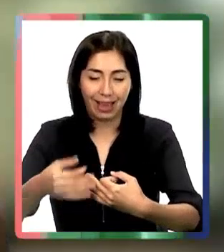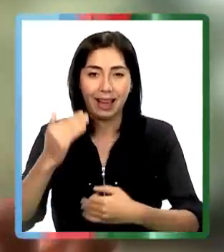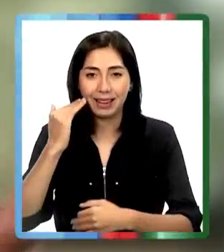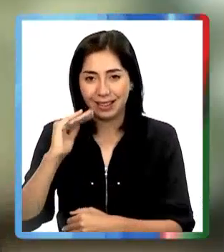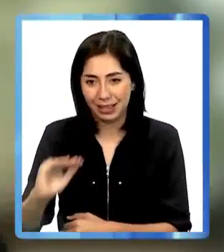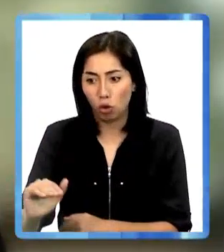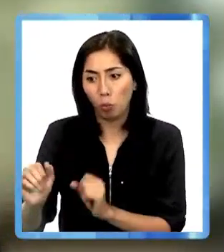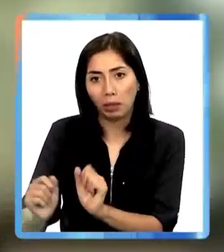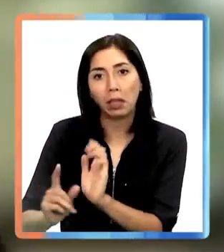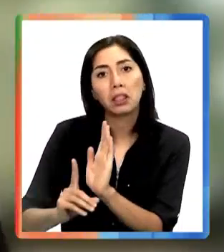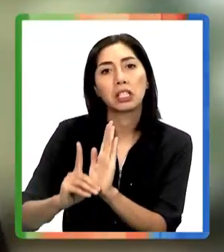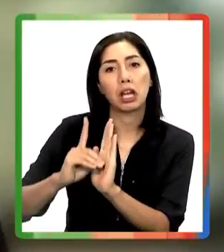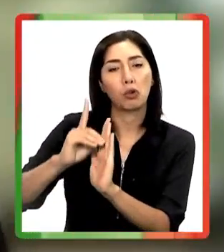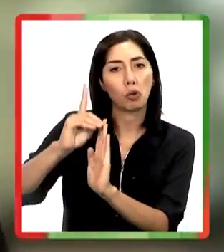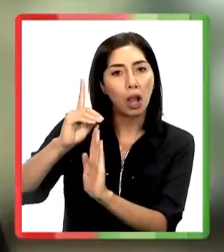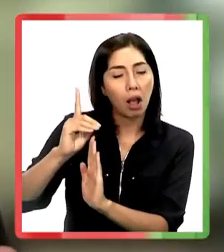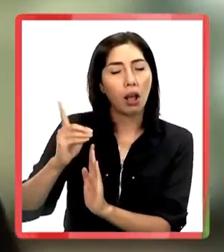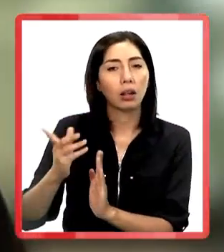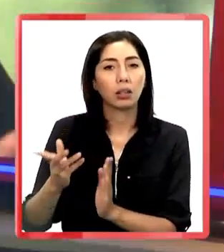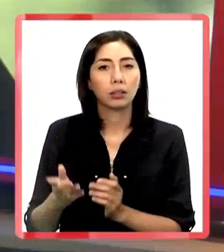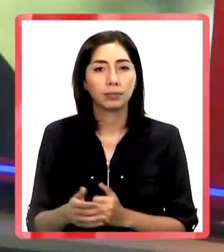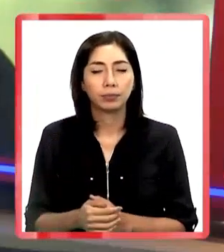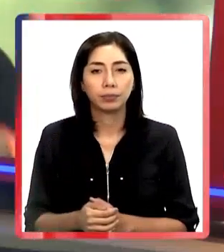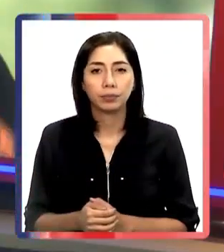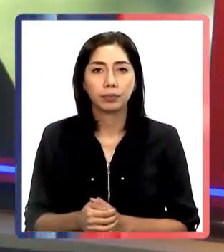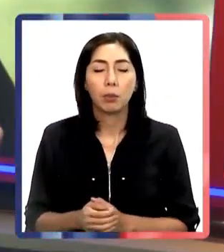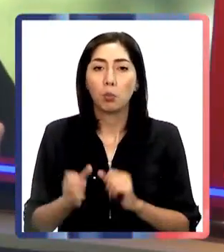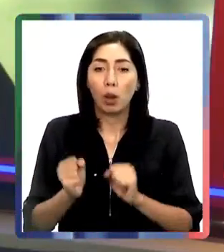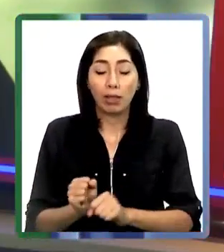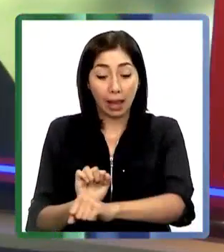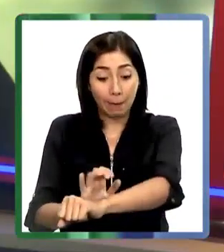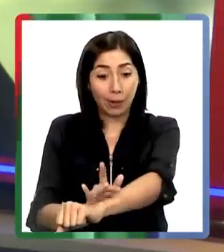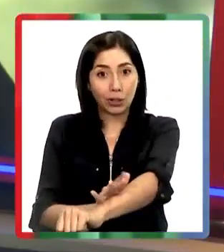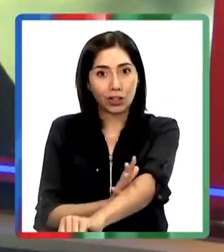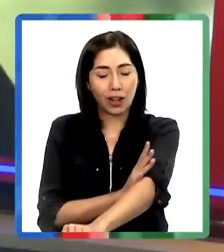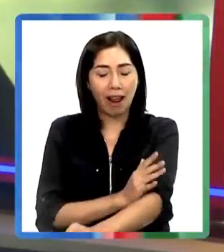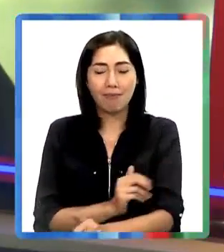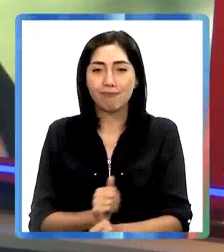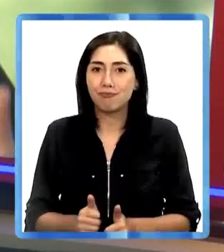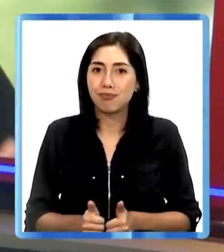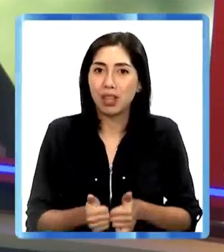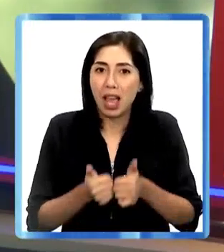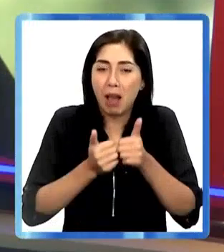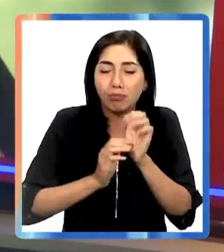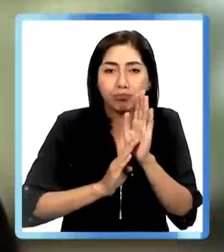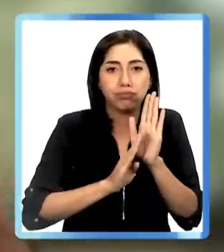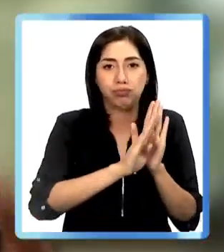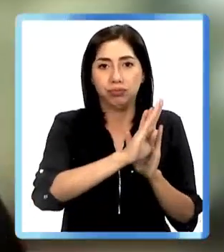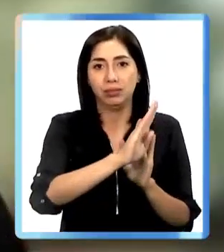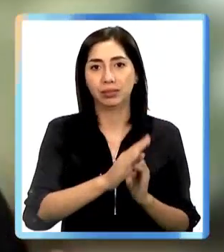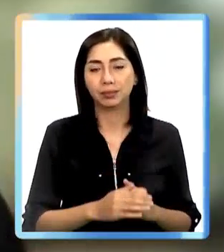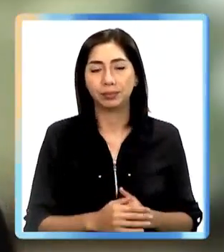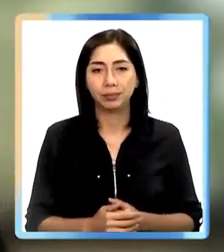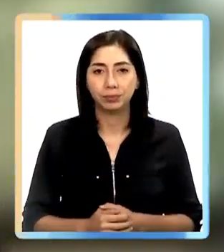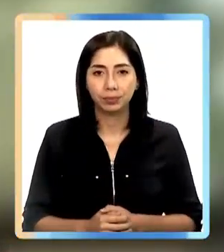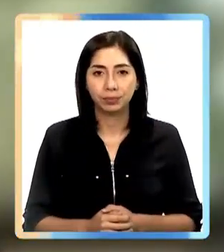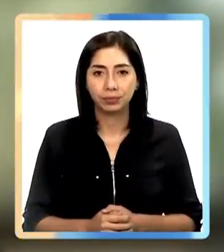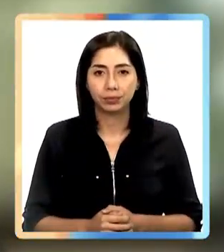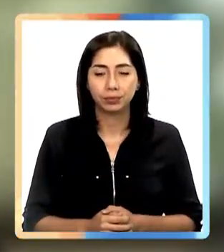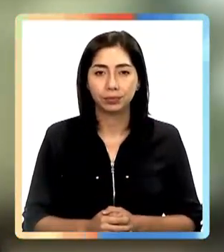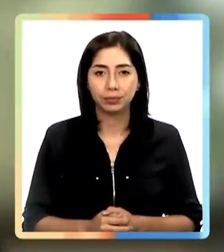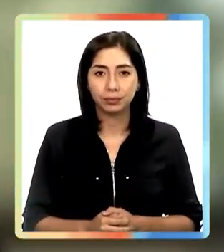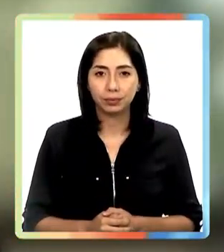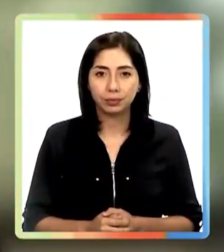niño una base segura de desarrollo, que genere un desarrollo emocional estable, válido, ¿me